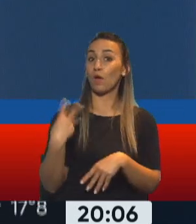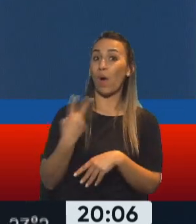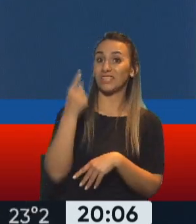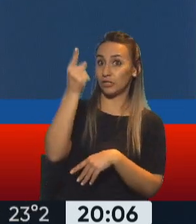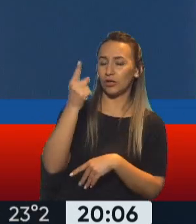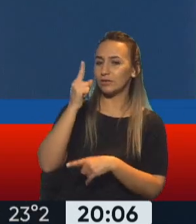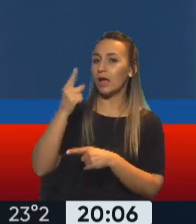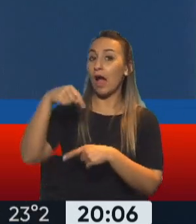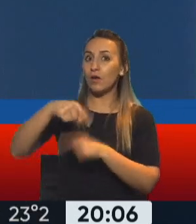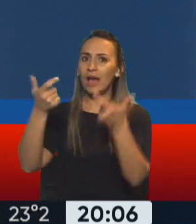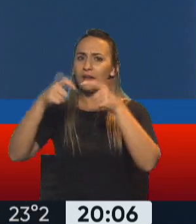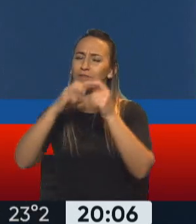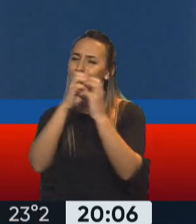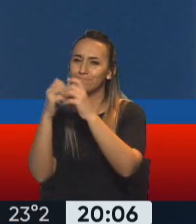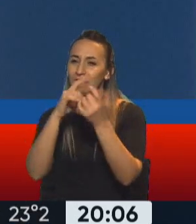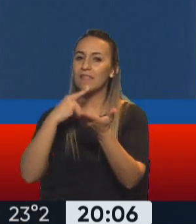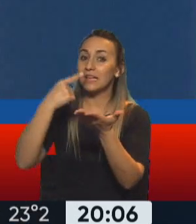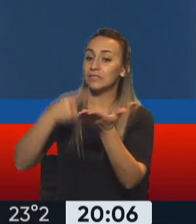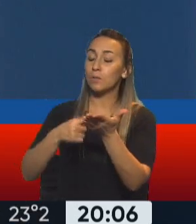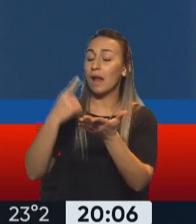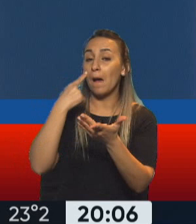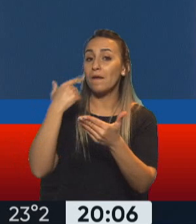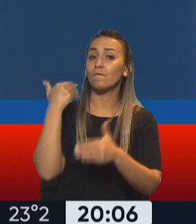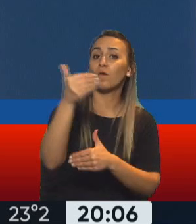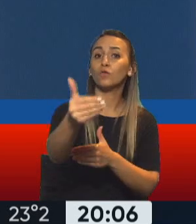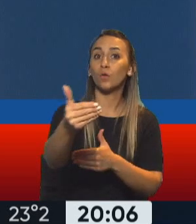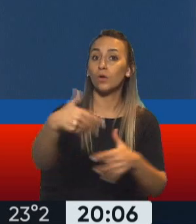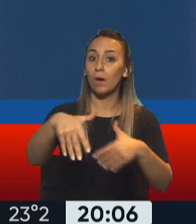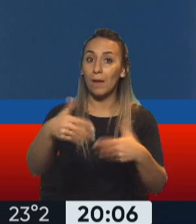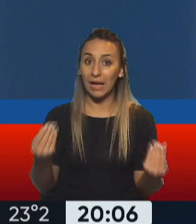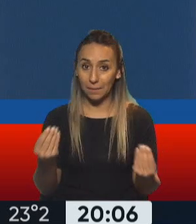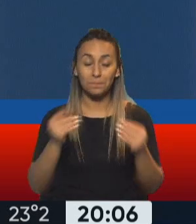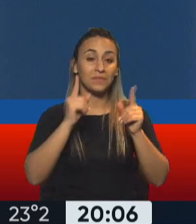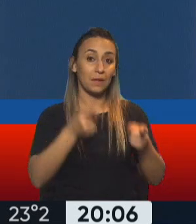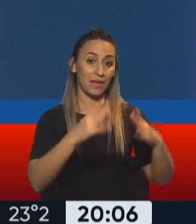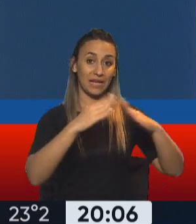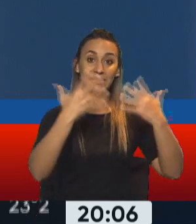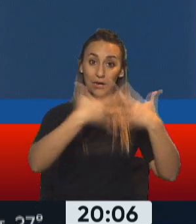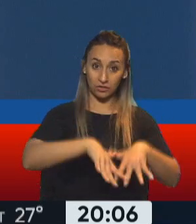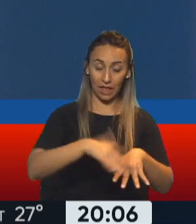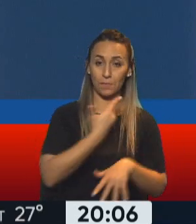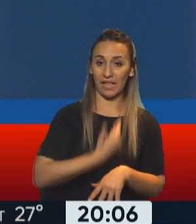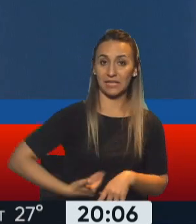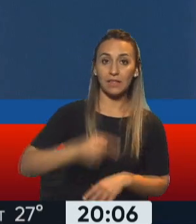materia económica y el condicionamiento del futuro en el largo plazo. En tanto, en la Casa Rosada, Alberto Fernández y varios